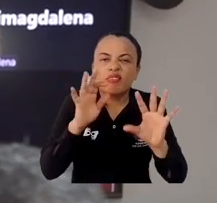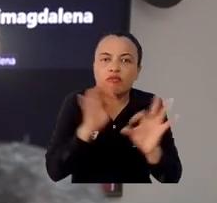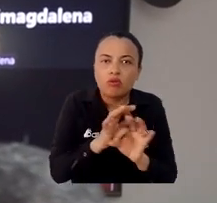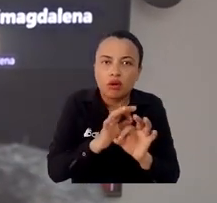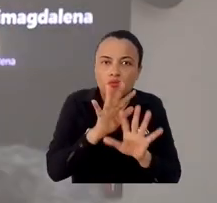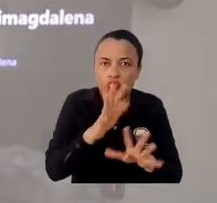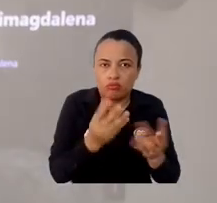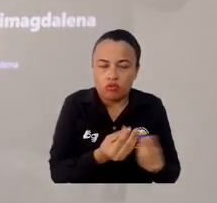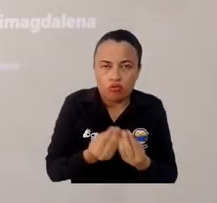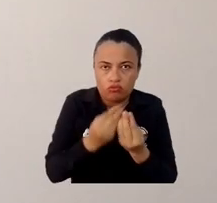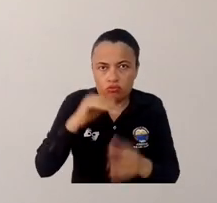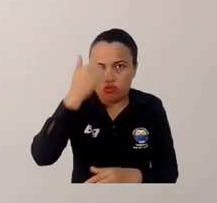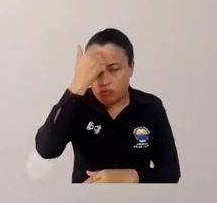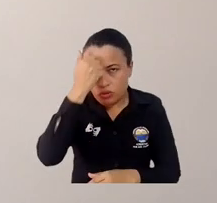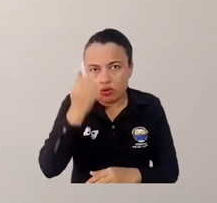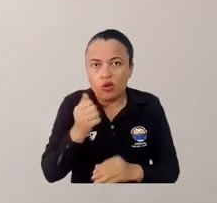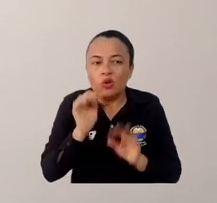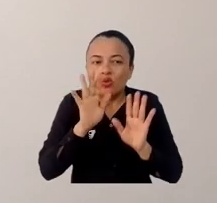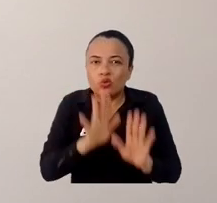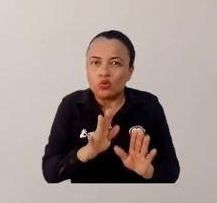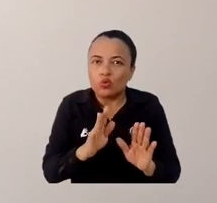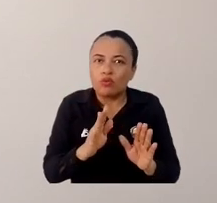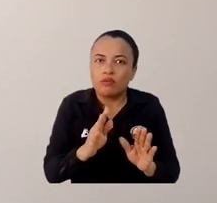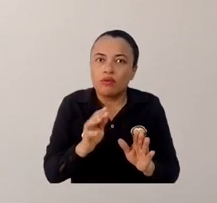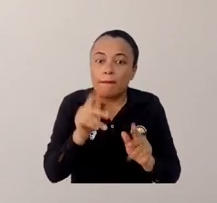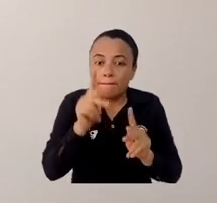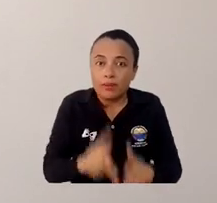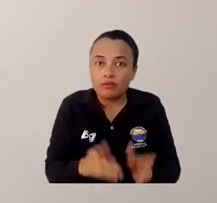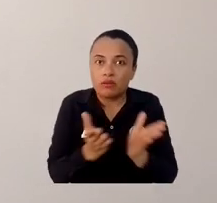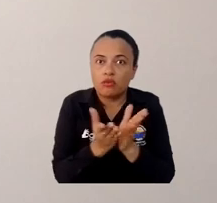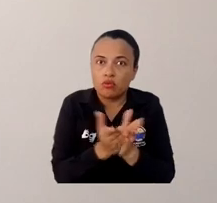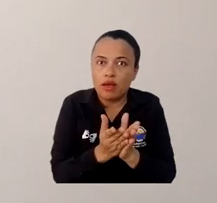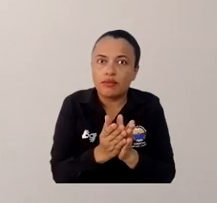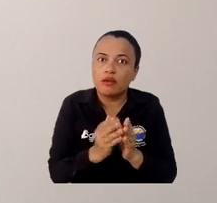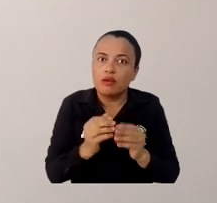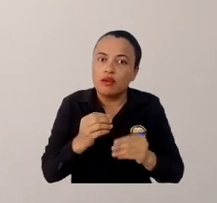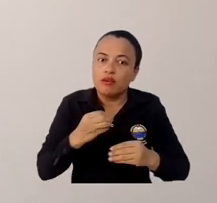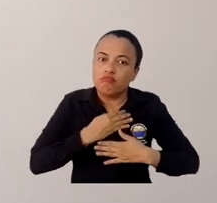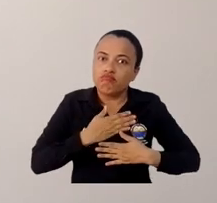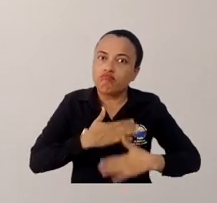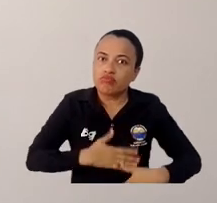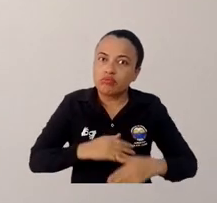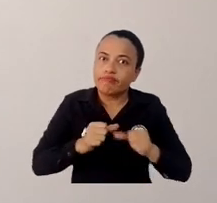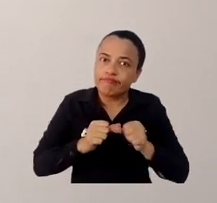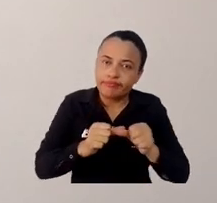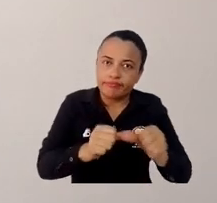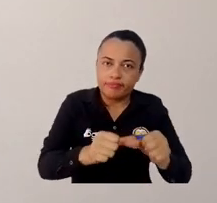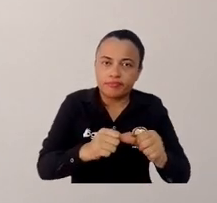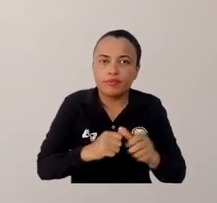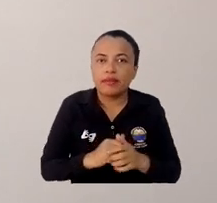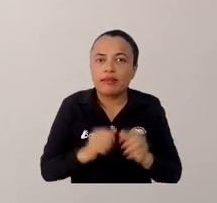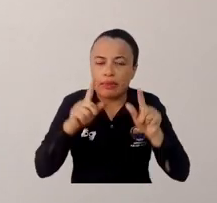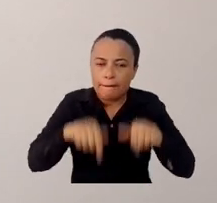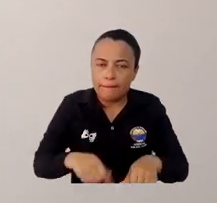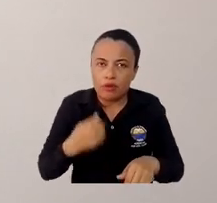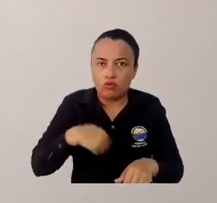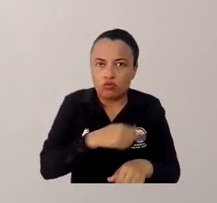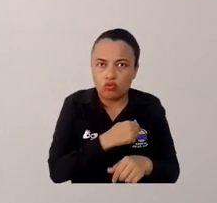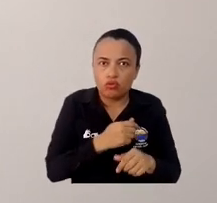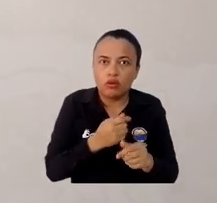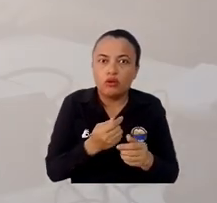Enfocamos en este Consejo Superior, debo decirlo, en la estabilidad de los estudiantes, del estamento estudiantil, en que